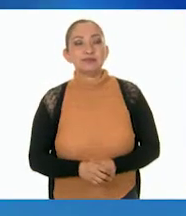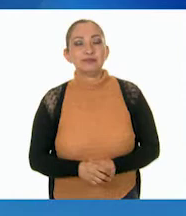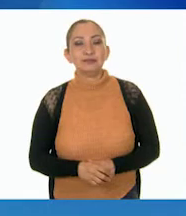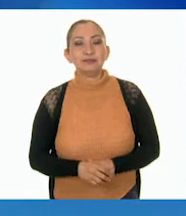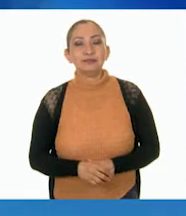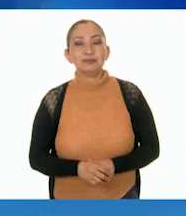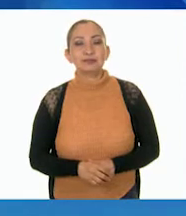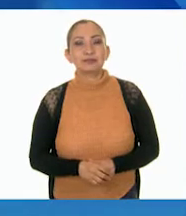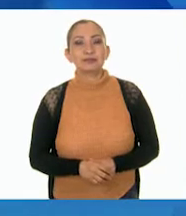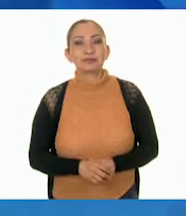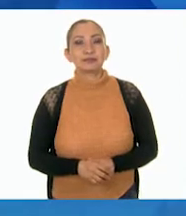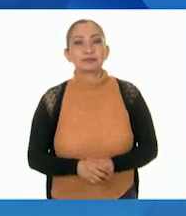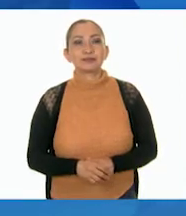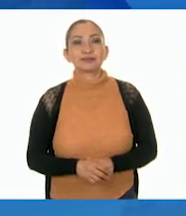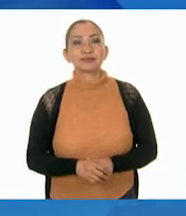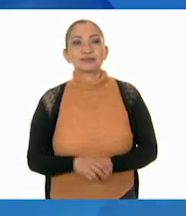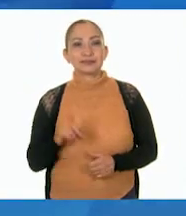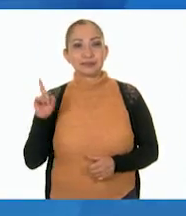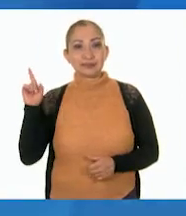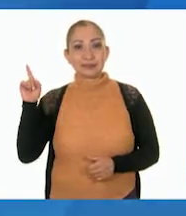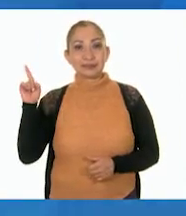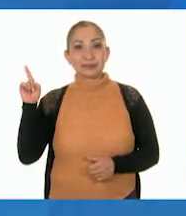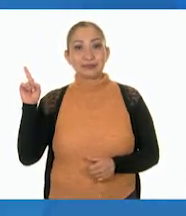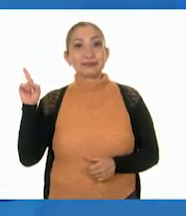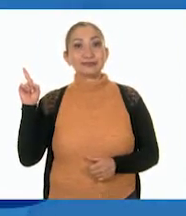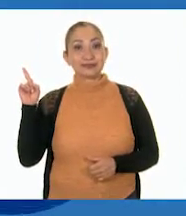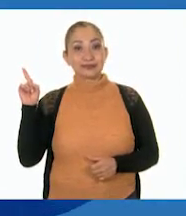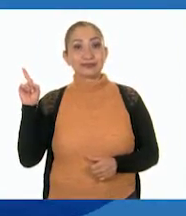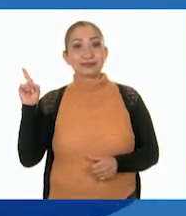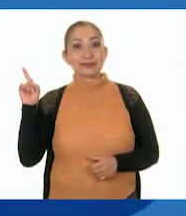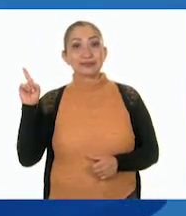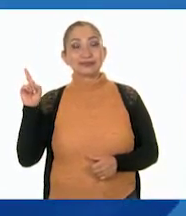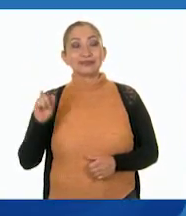8 bolillos.